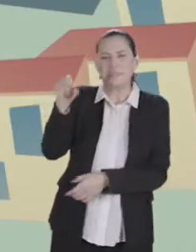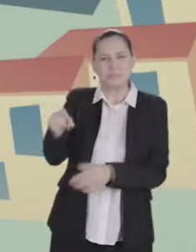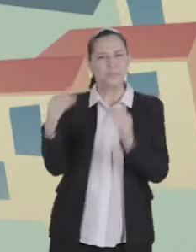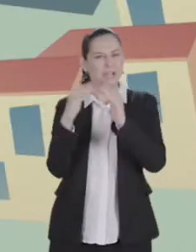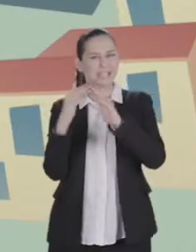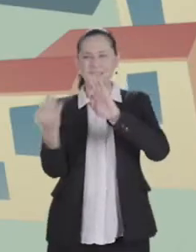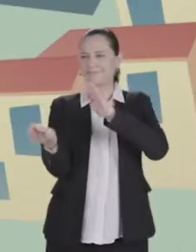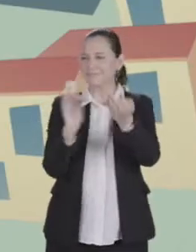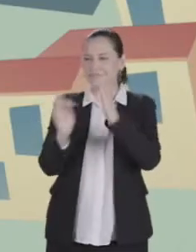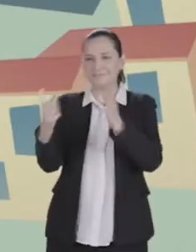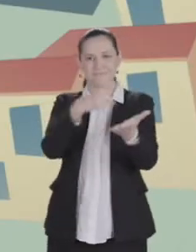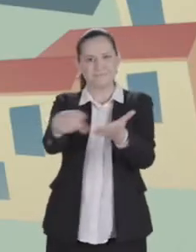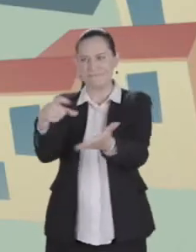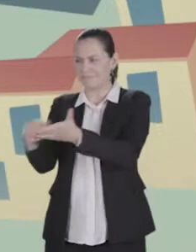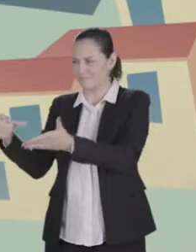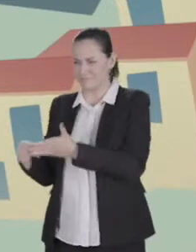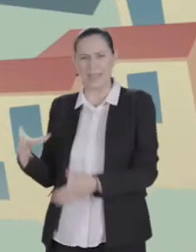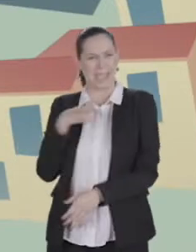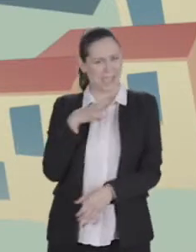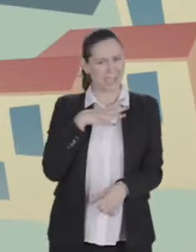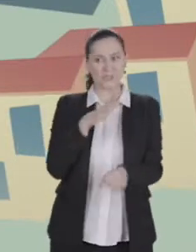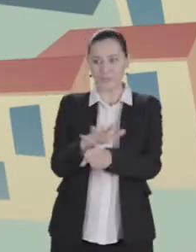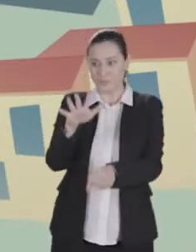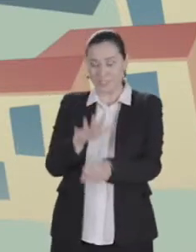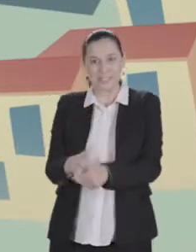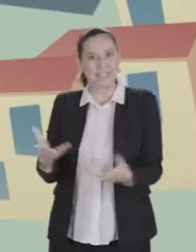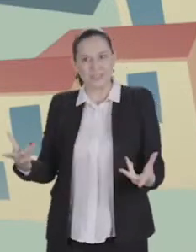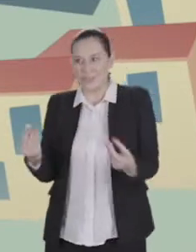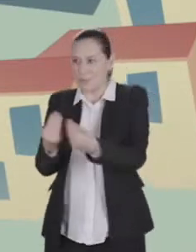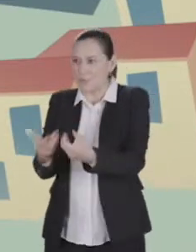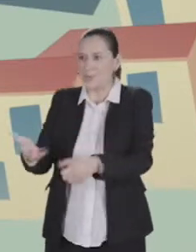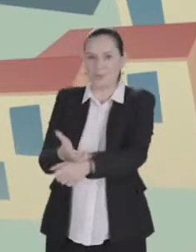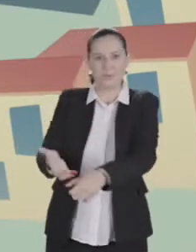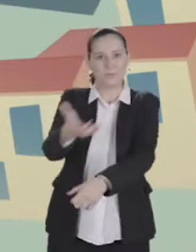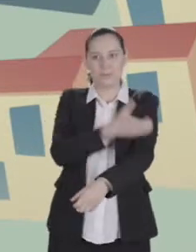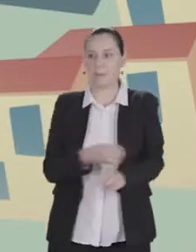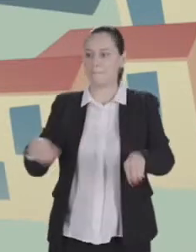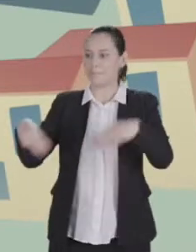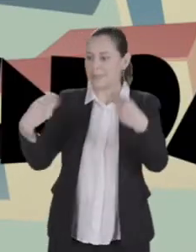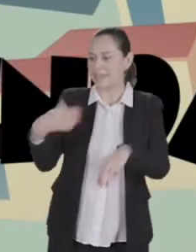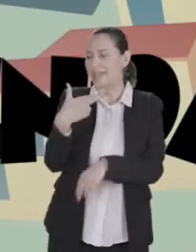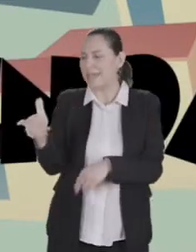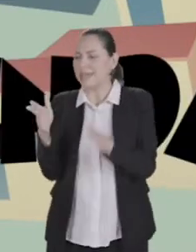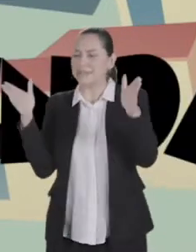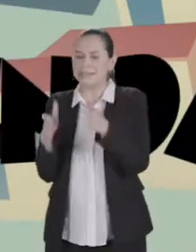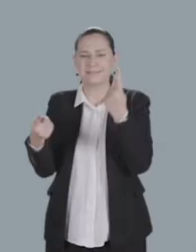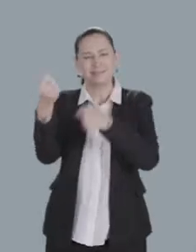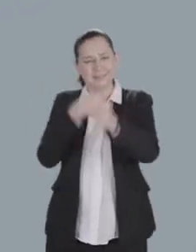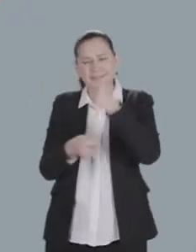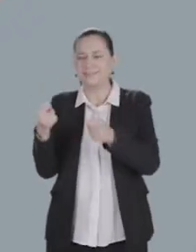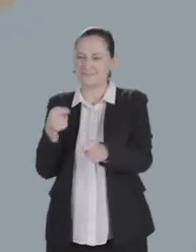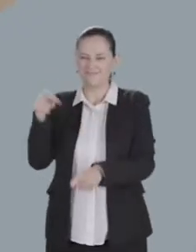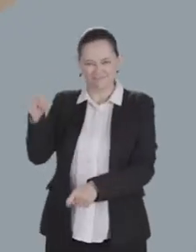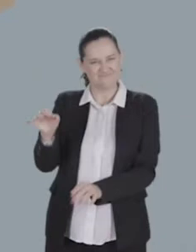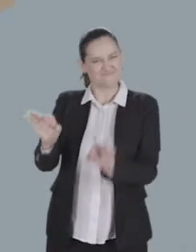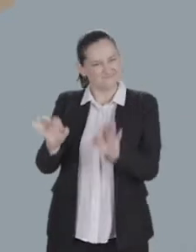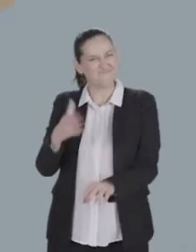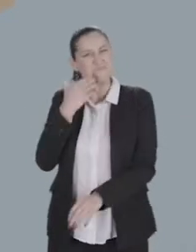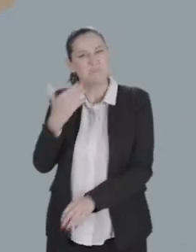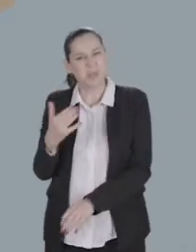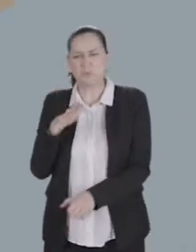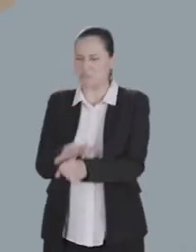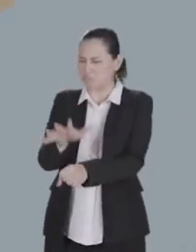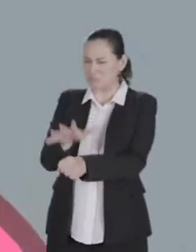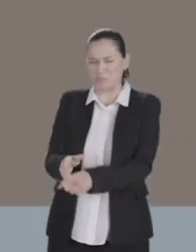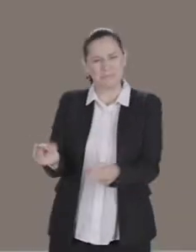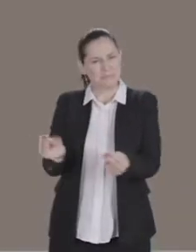siempre. No vayas lejos de casa. Todo lo tienes cerca, con tu gente. En el mercado, la fonda, la tiendita. Ahí está lo